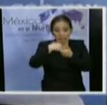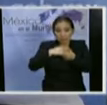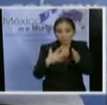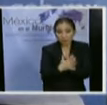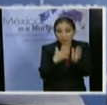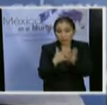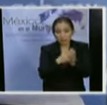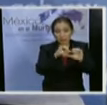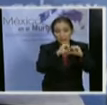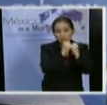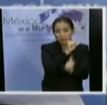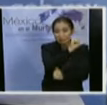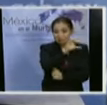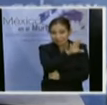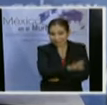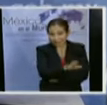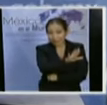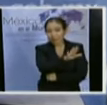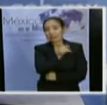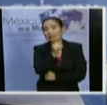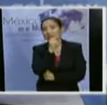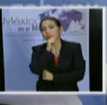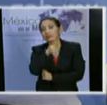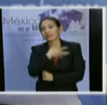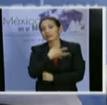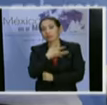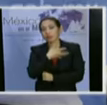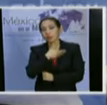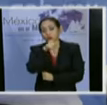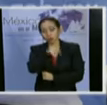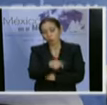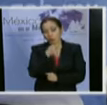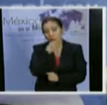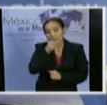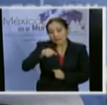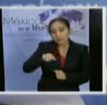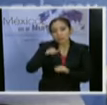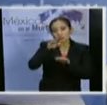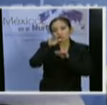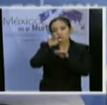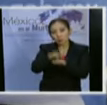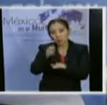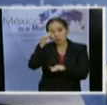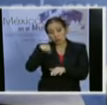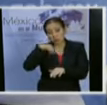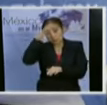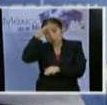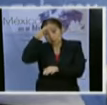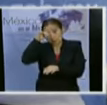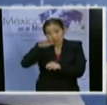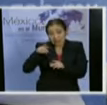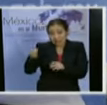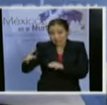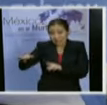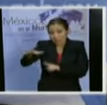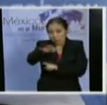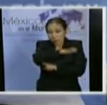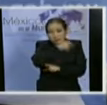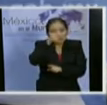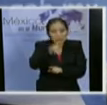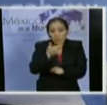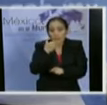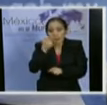de las organizaciones de la sociedad civil. Ahí tenemos también cosas que decir respecto a lo que pensamos que es este entorno favorable